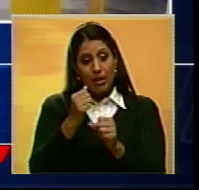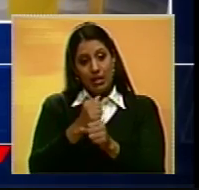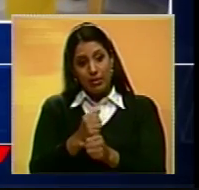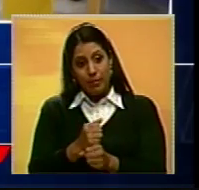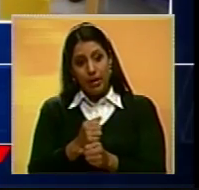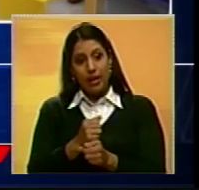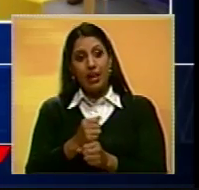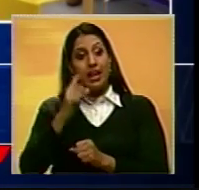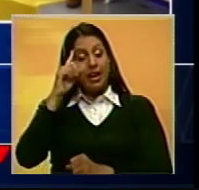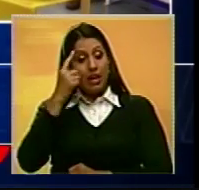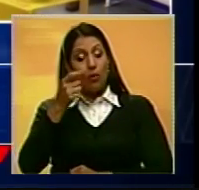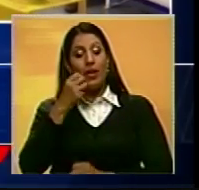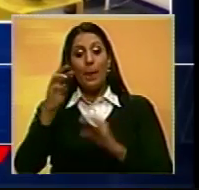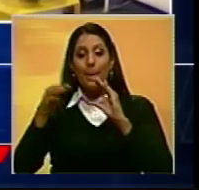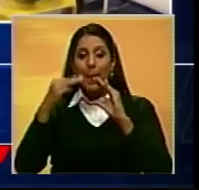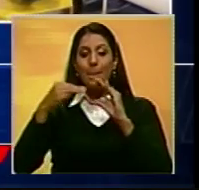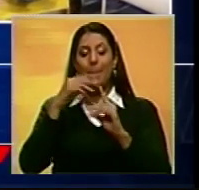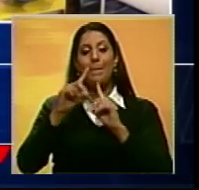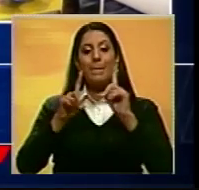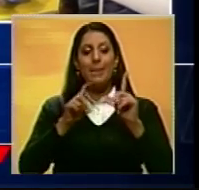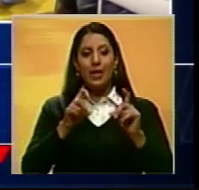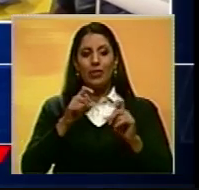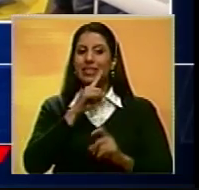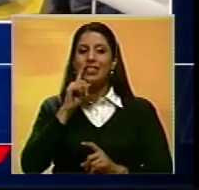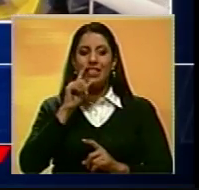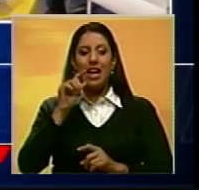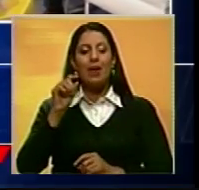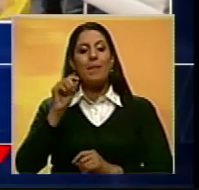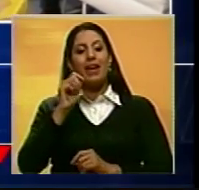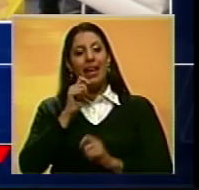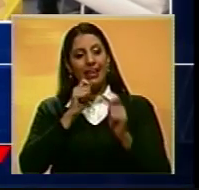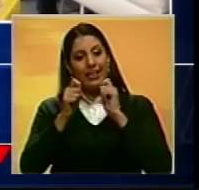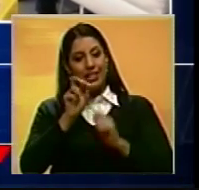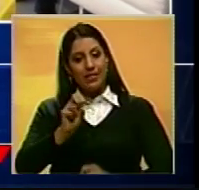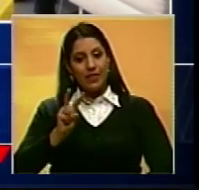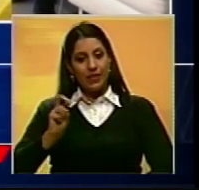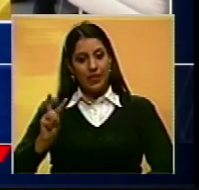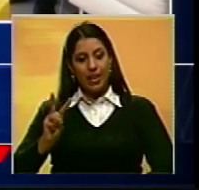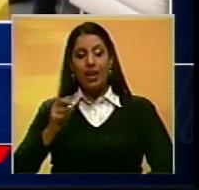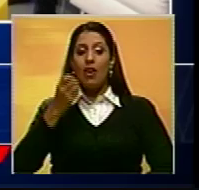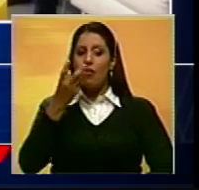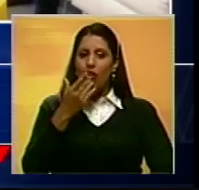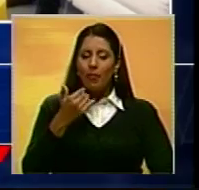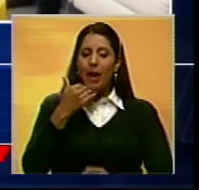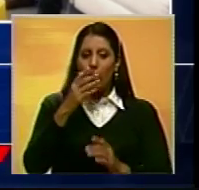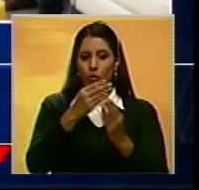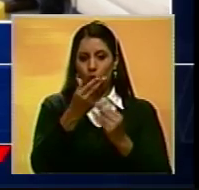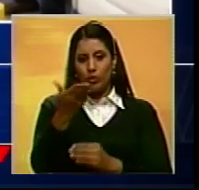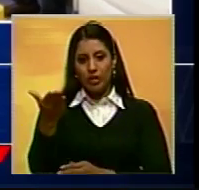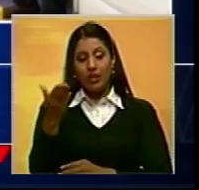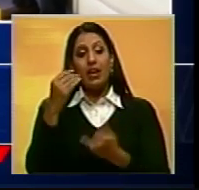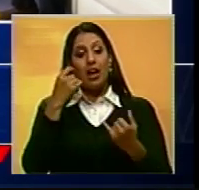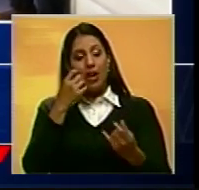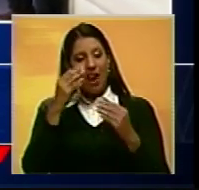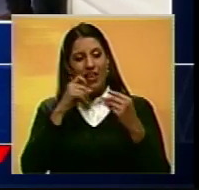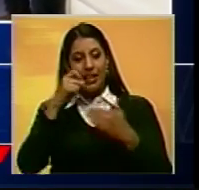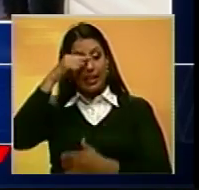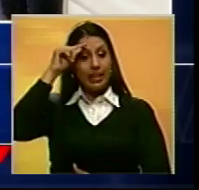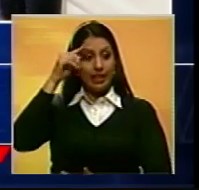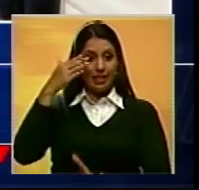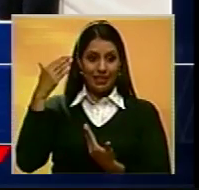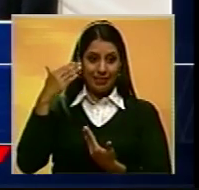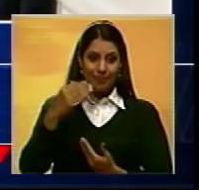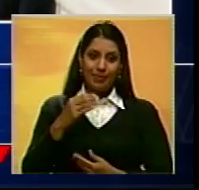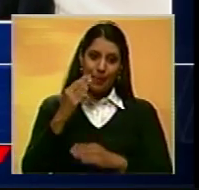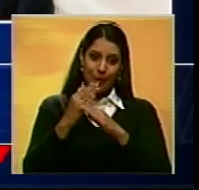nosotros. Recuerden enviar sus preguntas con la etiqueta Entrevista Bebé para formulárselas a él. Y estará conversando con Endrina Yepes.